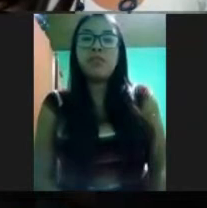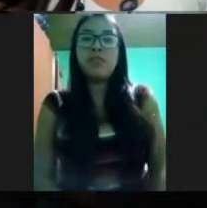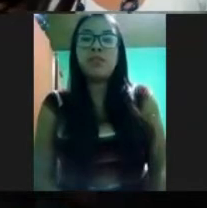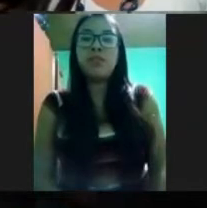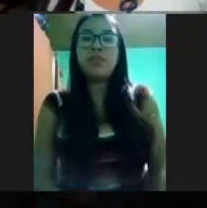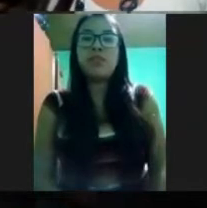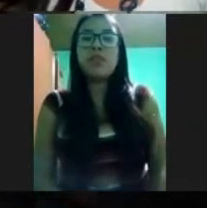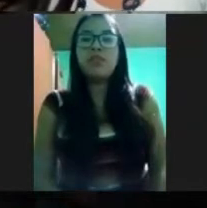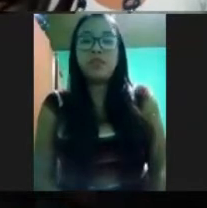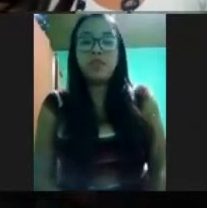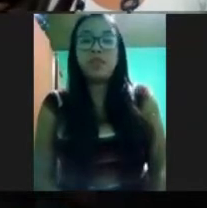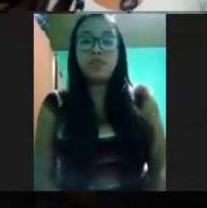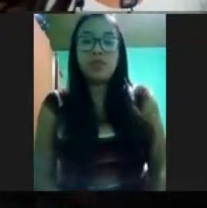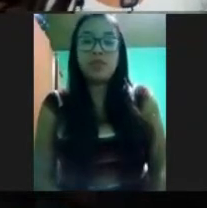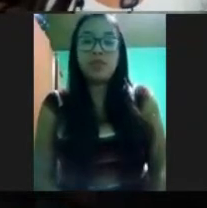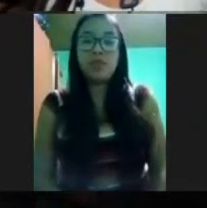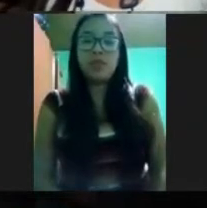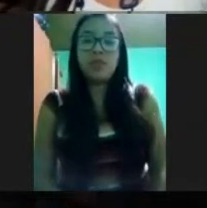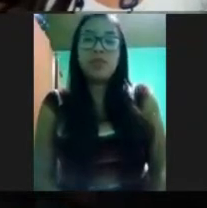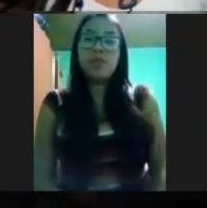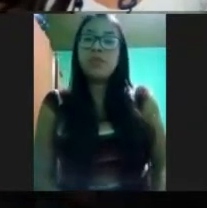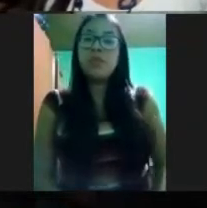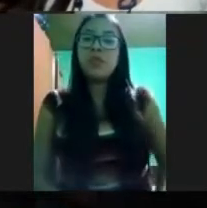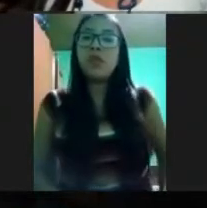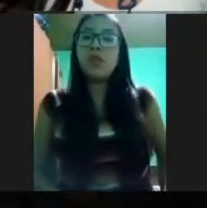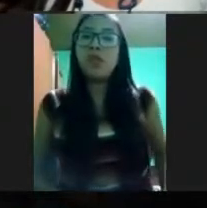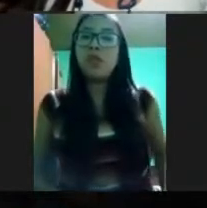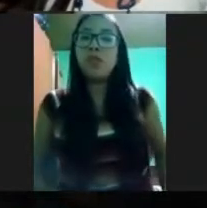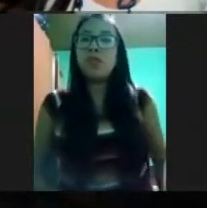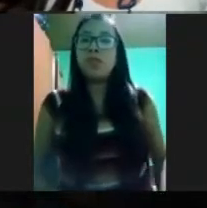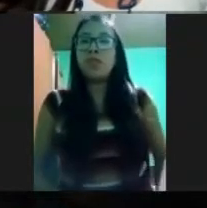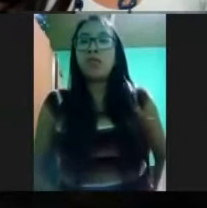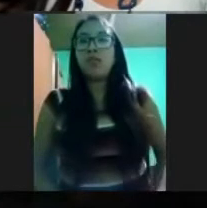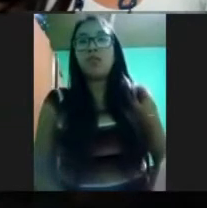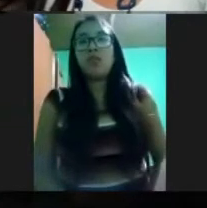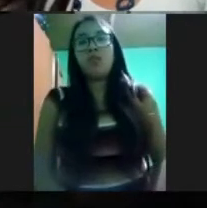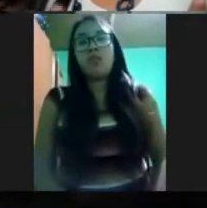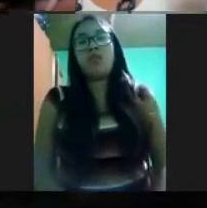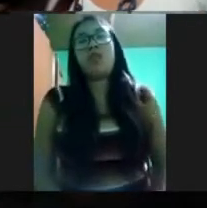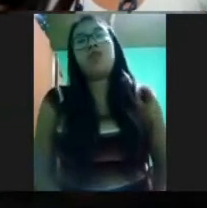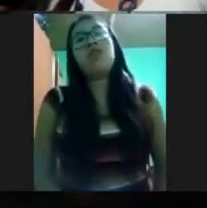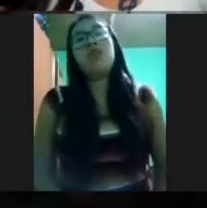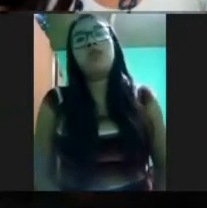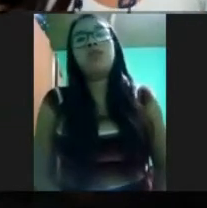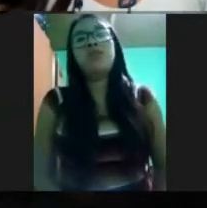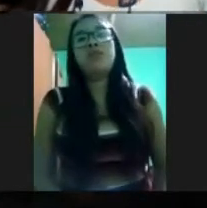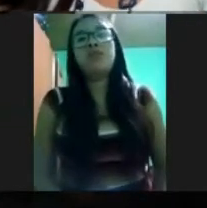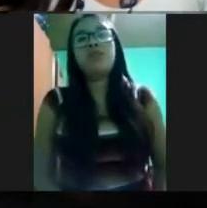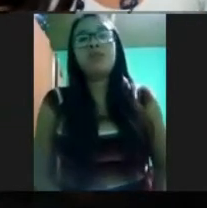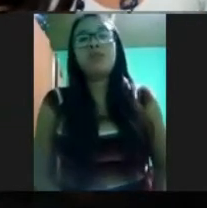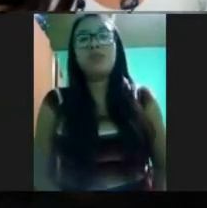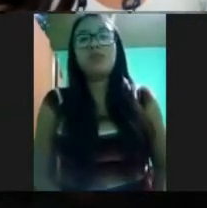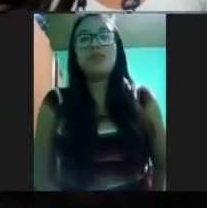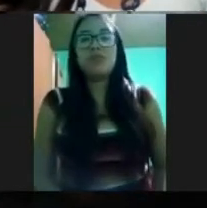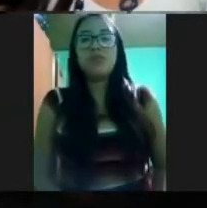algunas complicaciones propias del embarazo. Y pues ya cuando ven que pues se les han salido de las manos prácticamente,